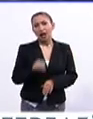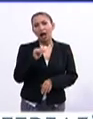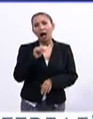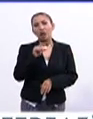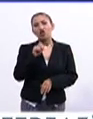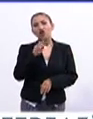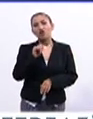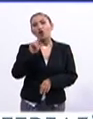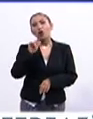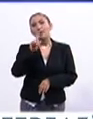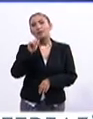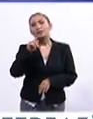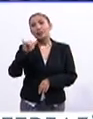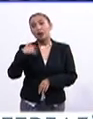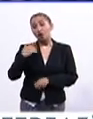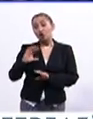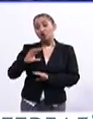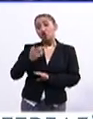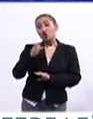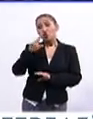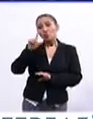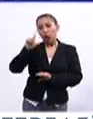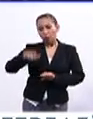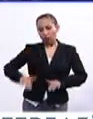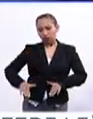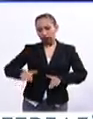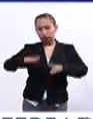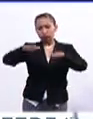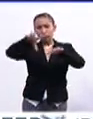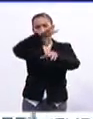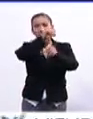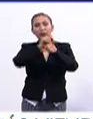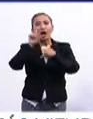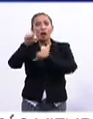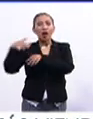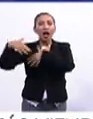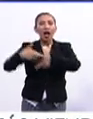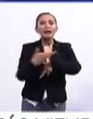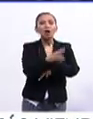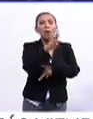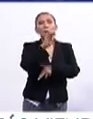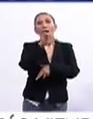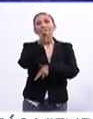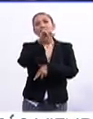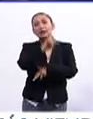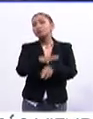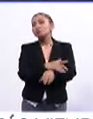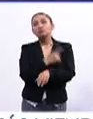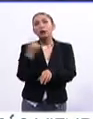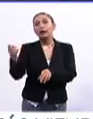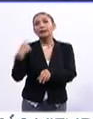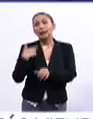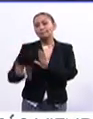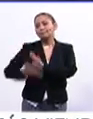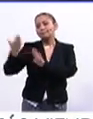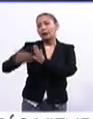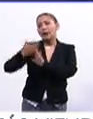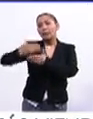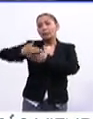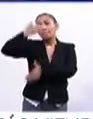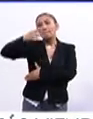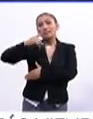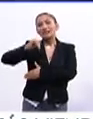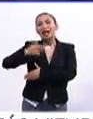Adolfo López Mateos que el viejo Churumuco quedó inundado completamente por las aguas del río Balsas, debido a la construcción de la